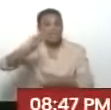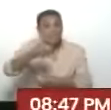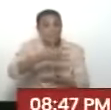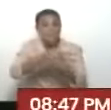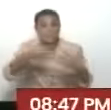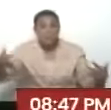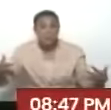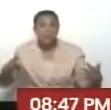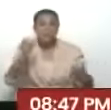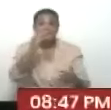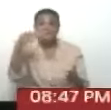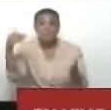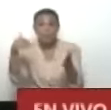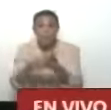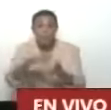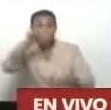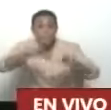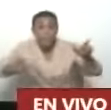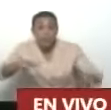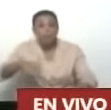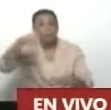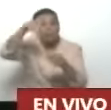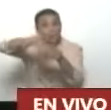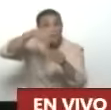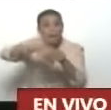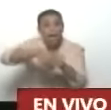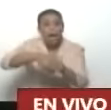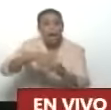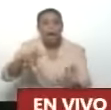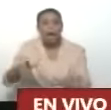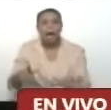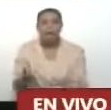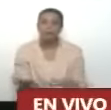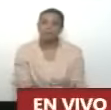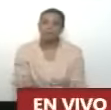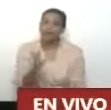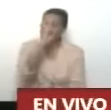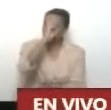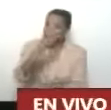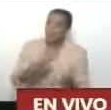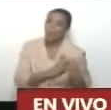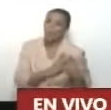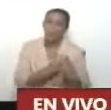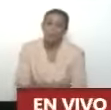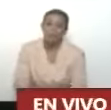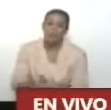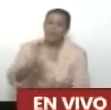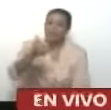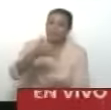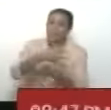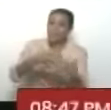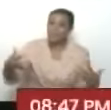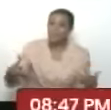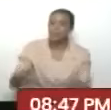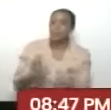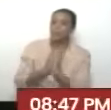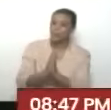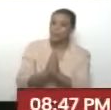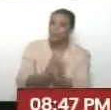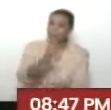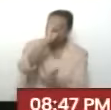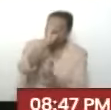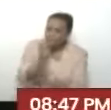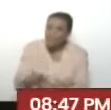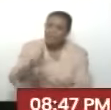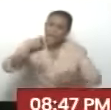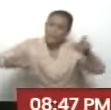10.500.000 venezolanos que votaron, quienes traten de criticar este proceso están faltando el respeto a la voluntad de 10 millones. Respeten a Venezuela y respeten a